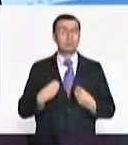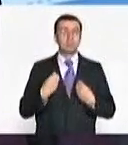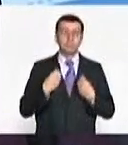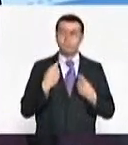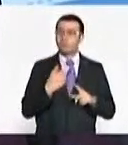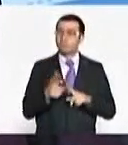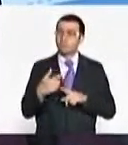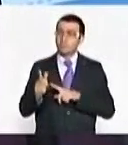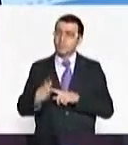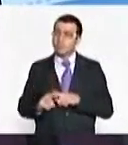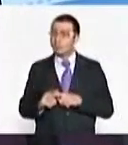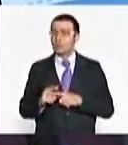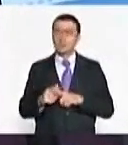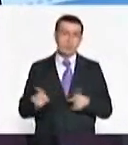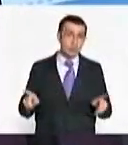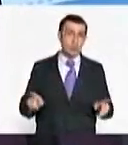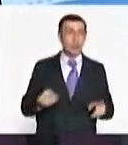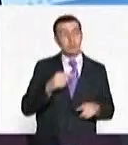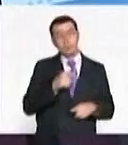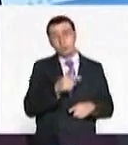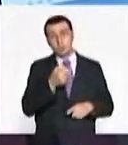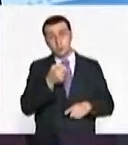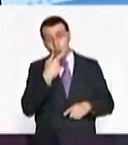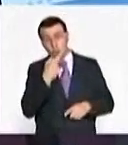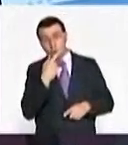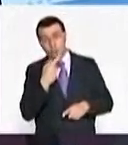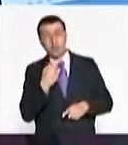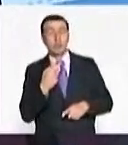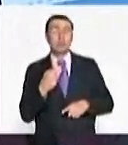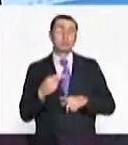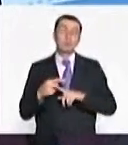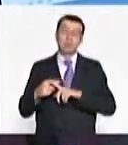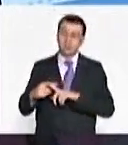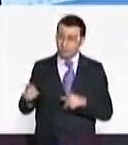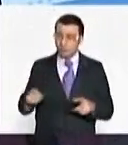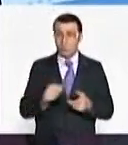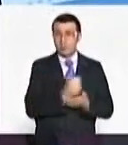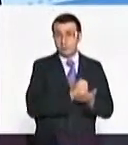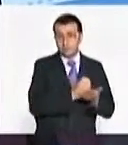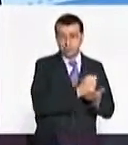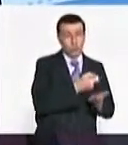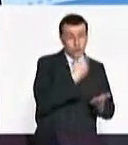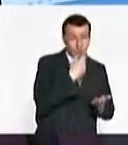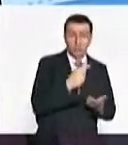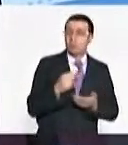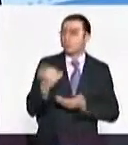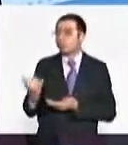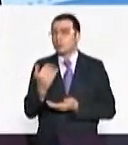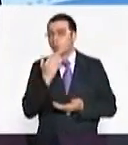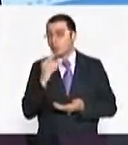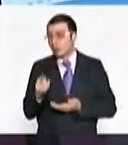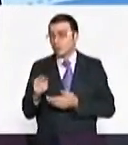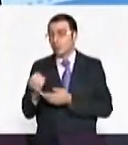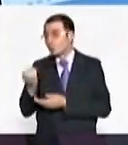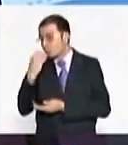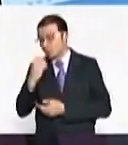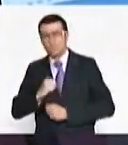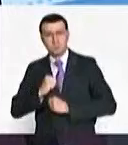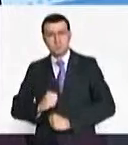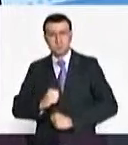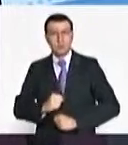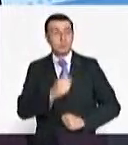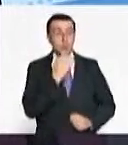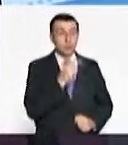diferenciar muy bien de lo que es un medicamento de lo que es un suplemento nutricional. Entonces, un medicamento es una sustancia generalmente